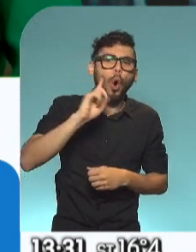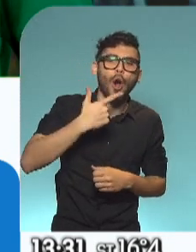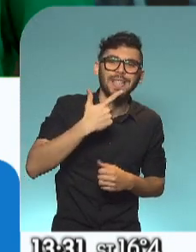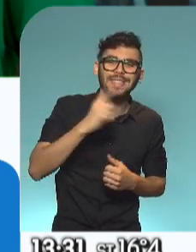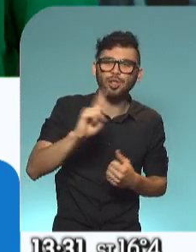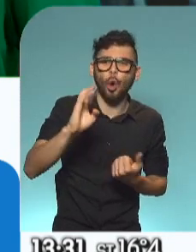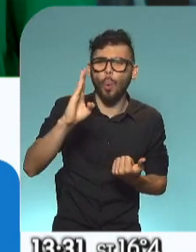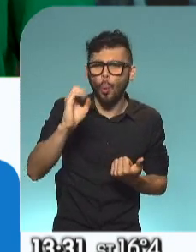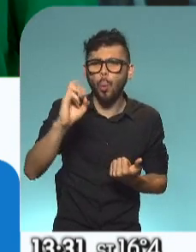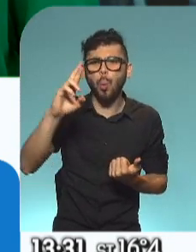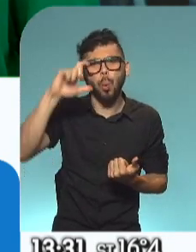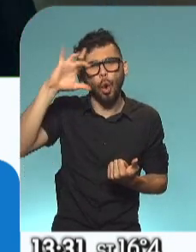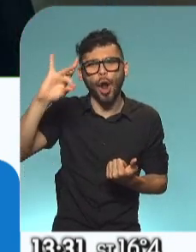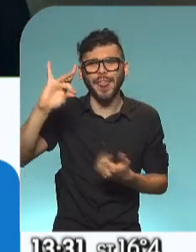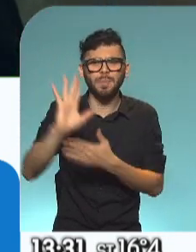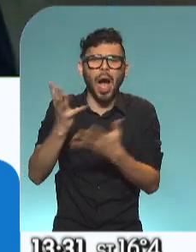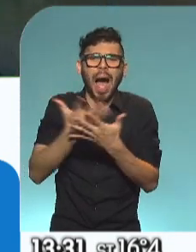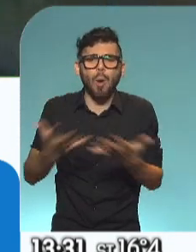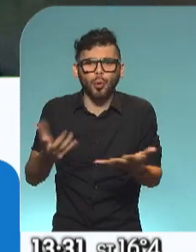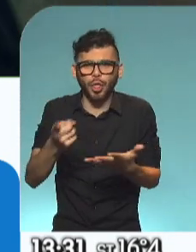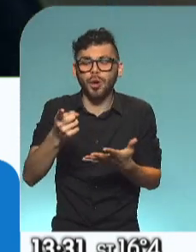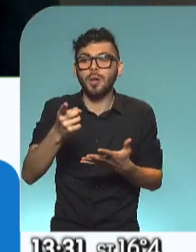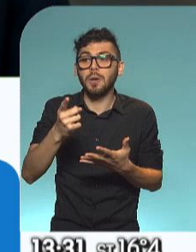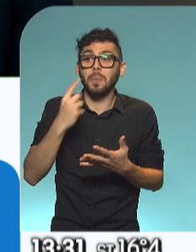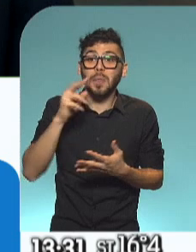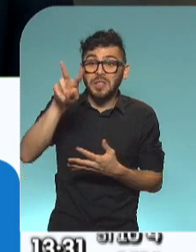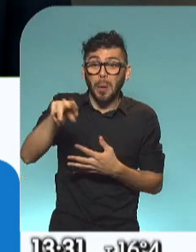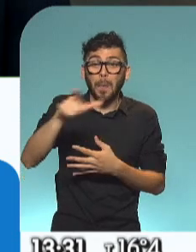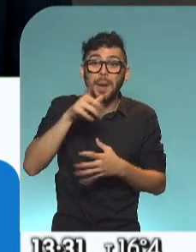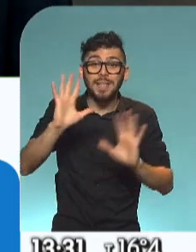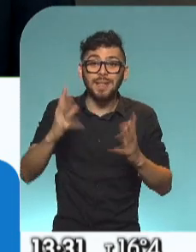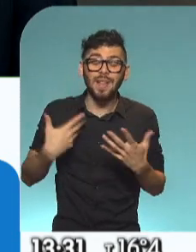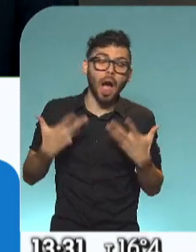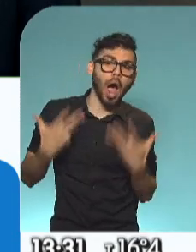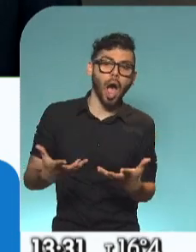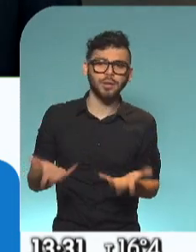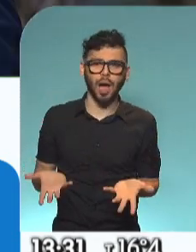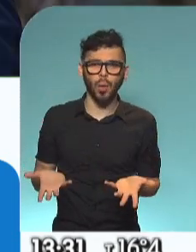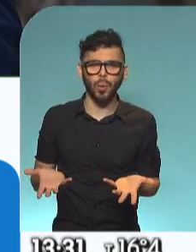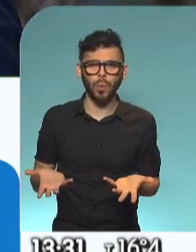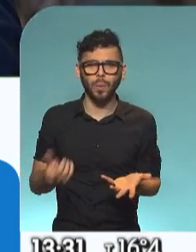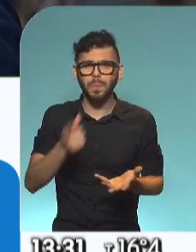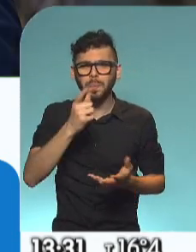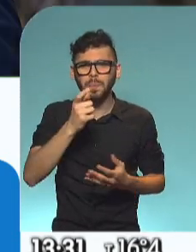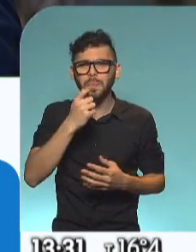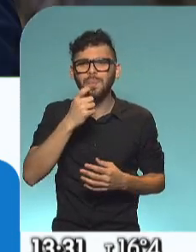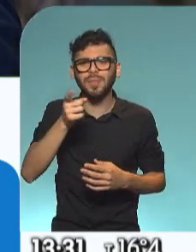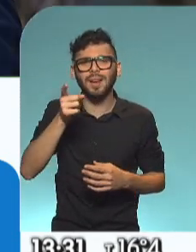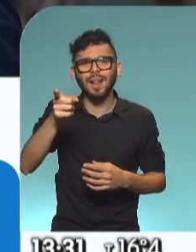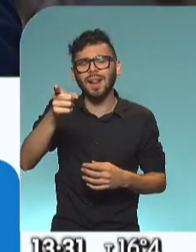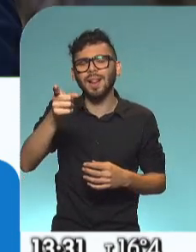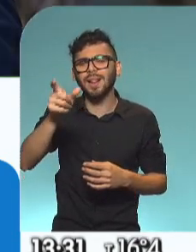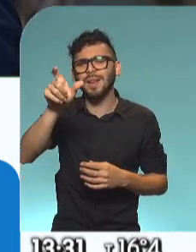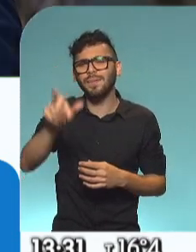está cansando de las obligaciones que tiene, porque él se conoce como alguien que es un poco, ¿cómo